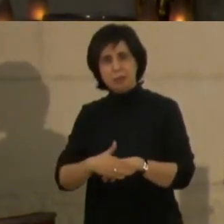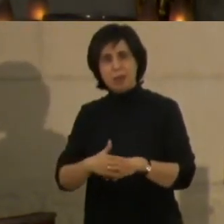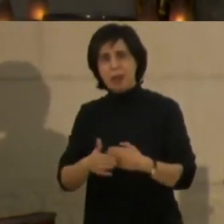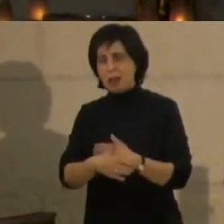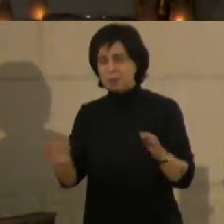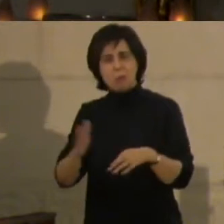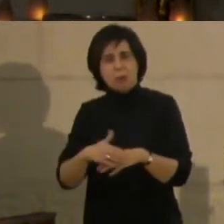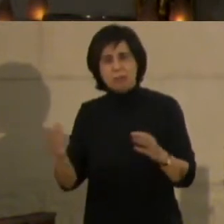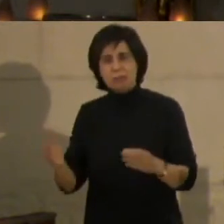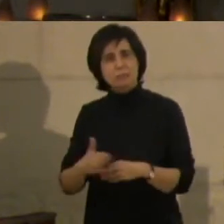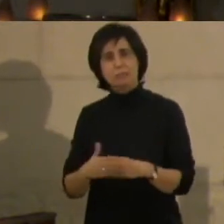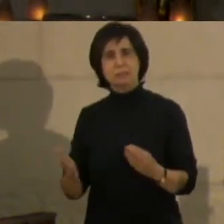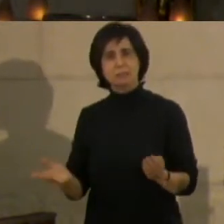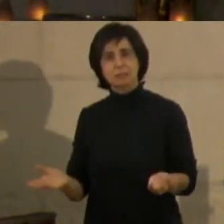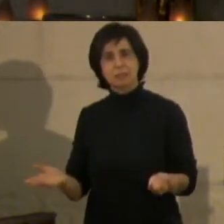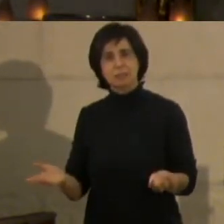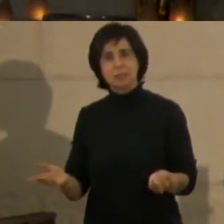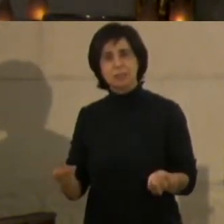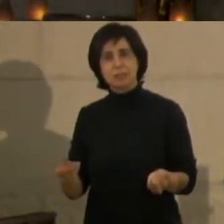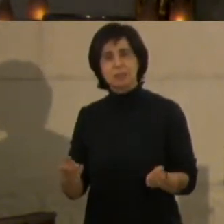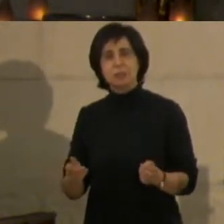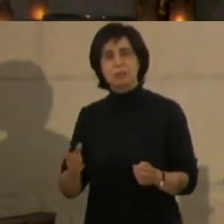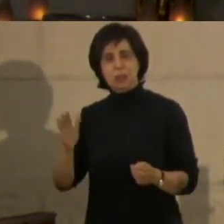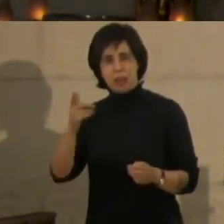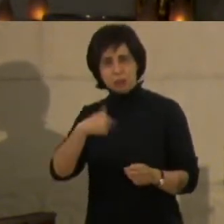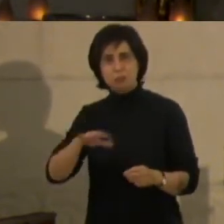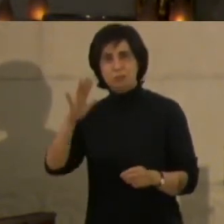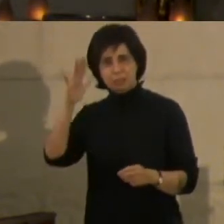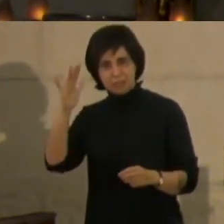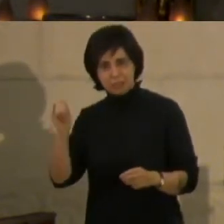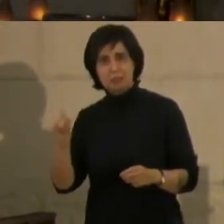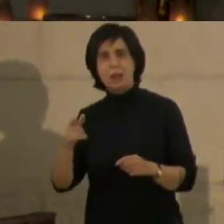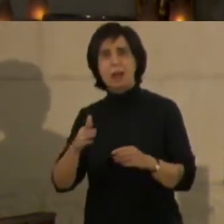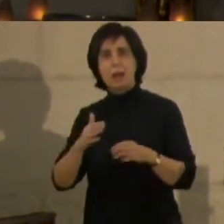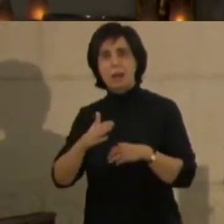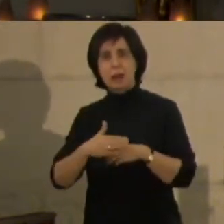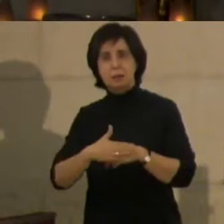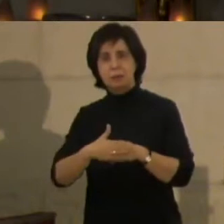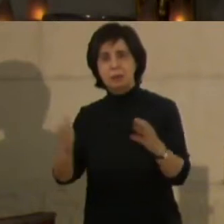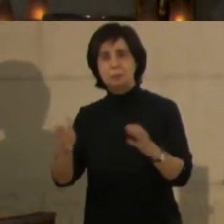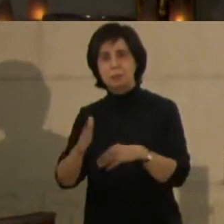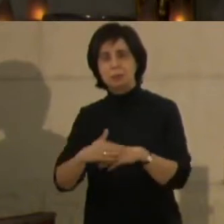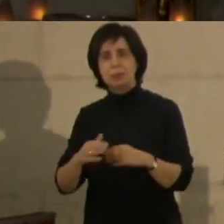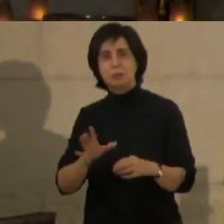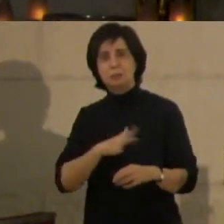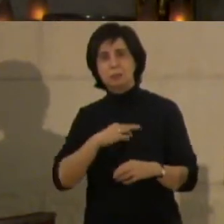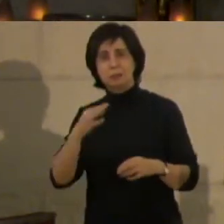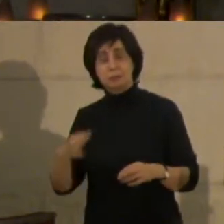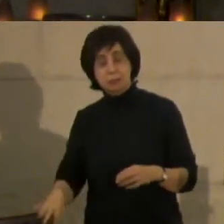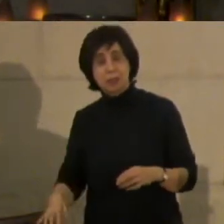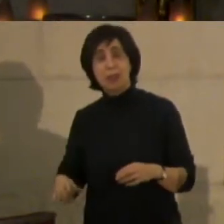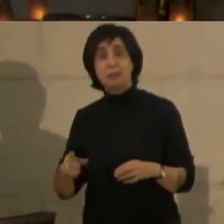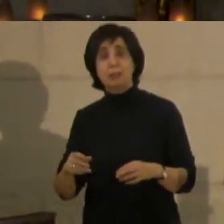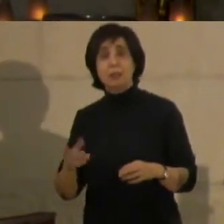abre puertas, nos está abriendo puertas, nos está dando la posibilidad, aunque a